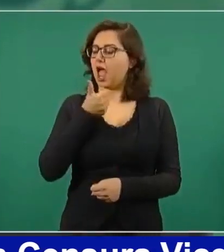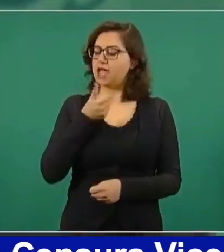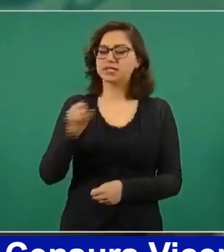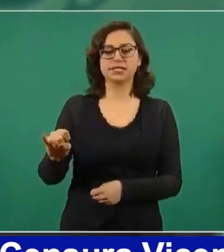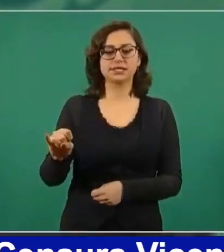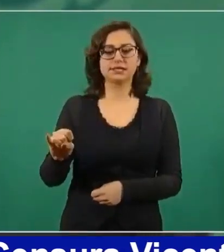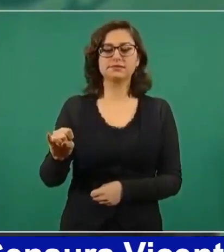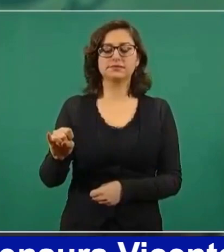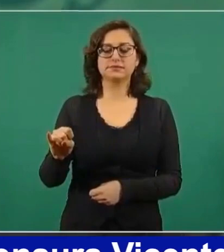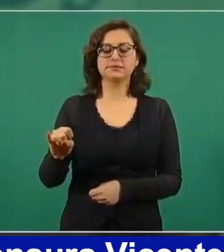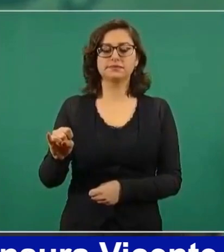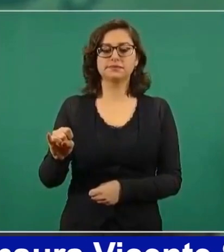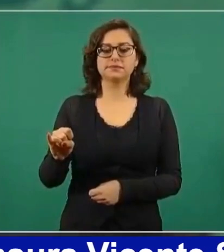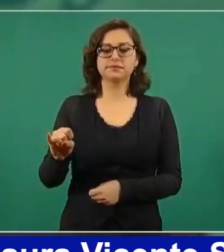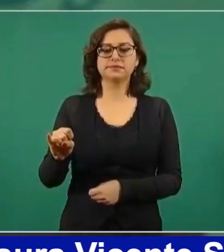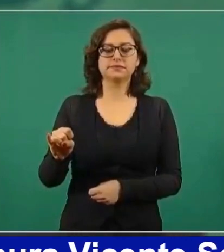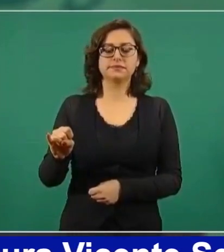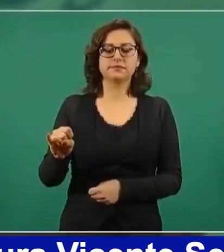Y es